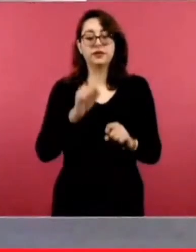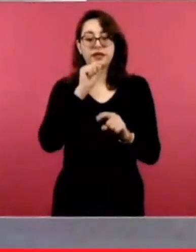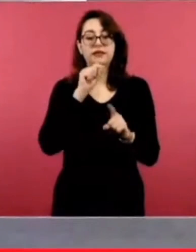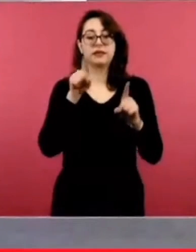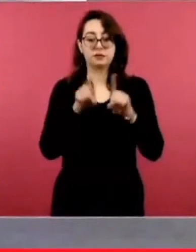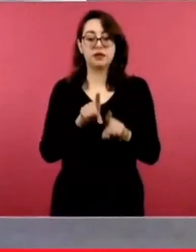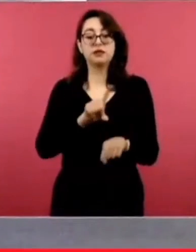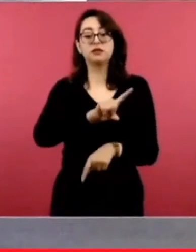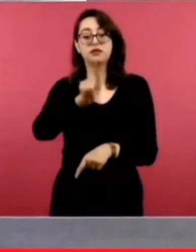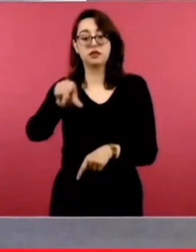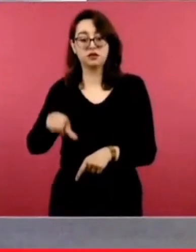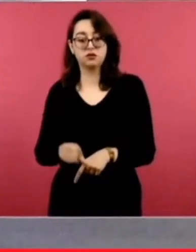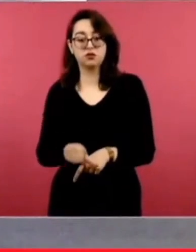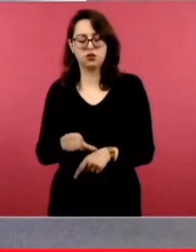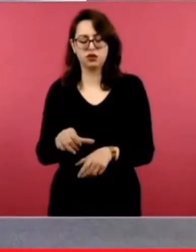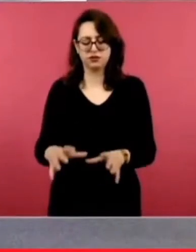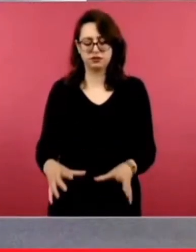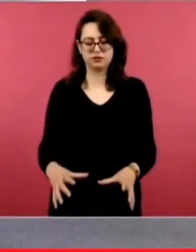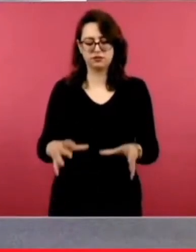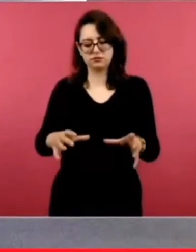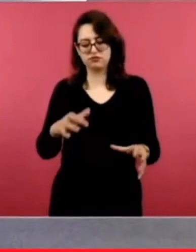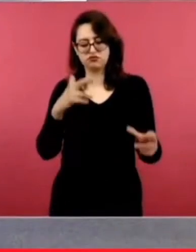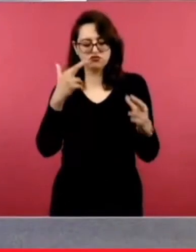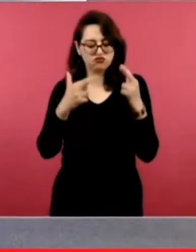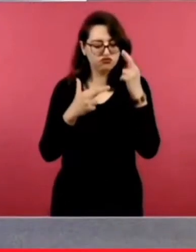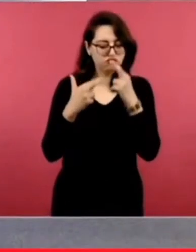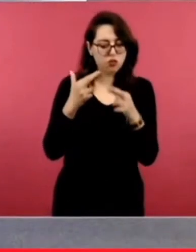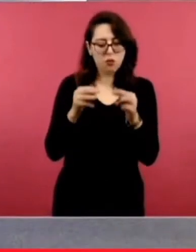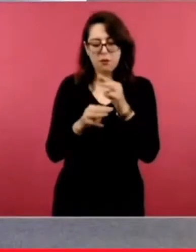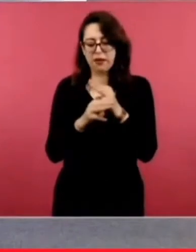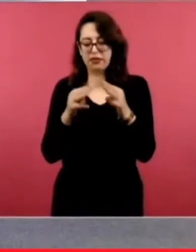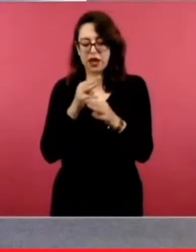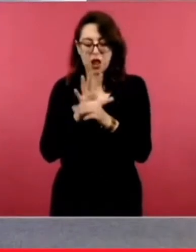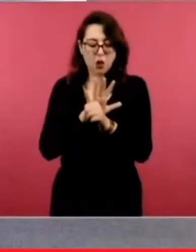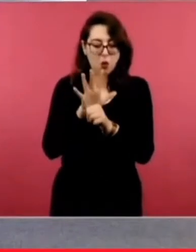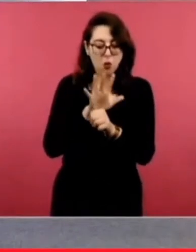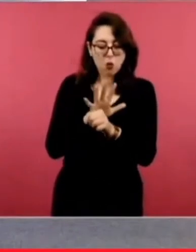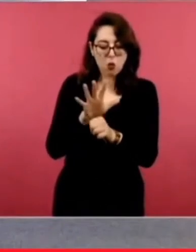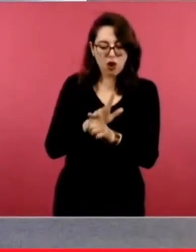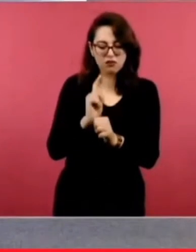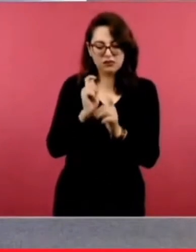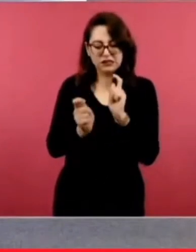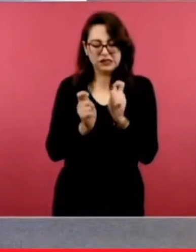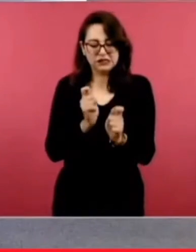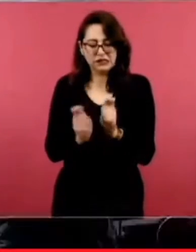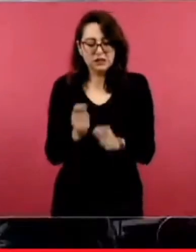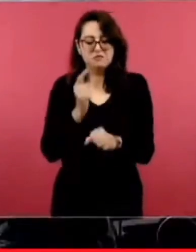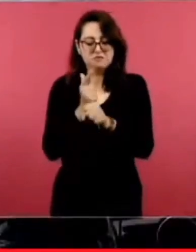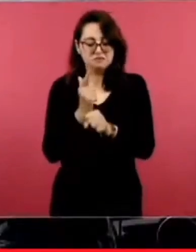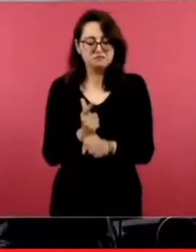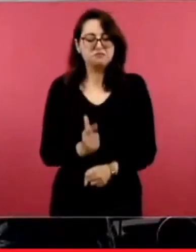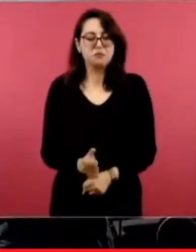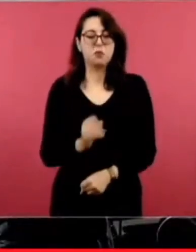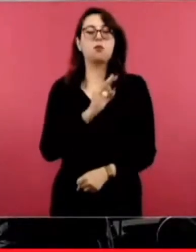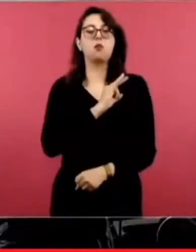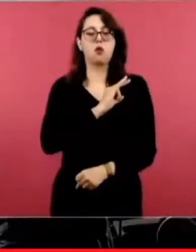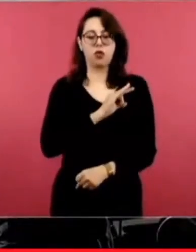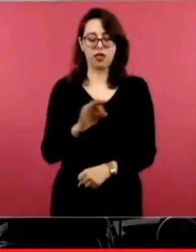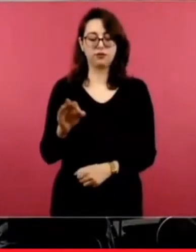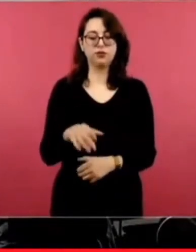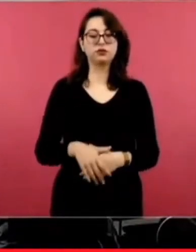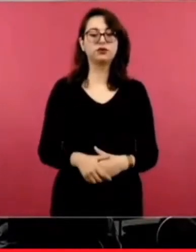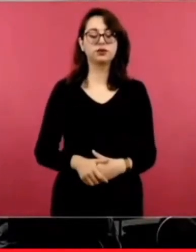también comprobar de De qué tipo de de material está constituido adelante por favor